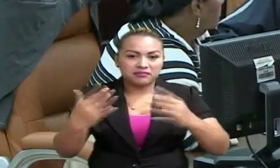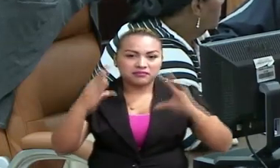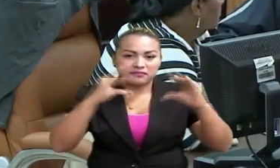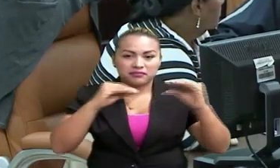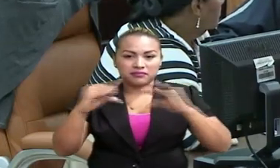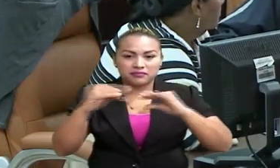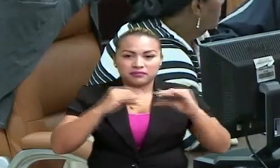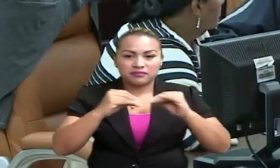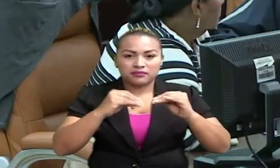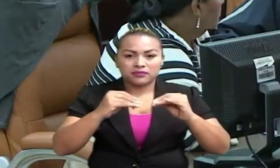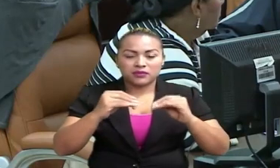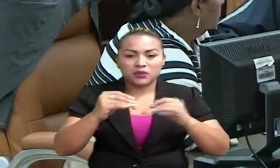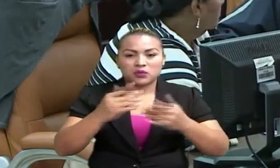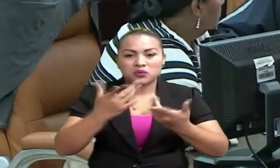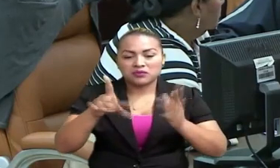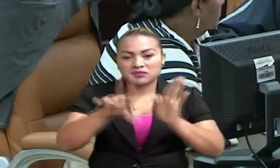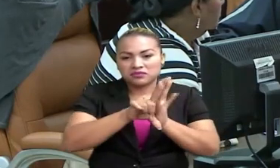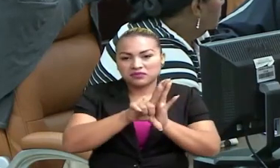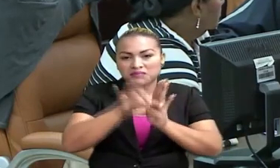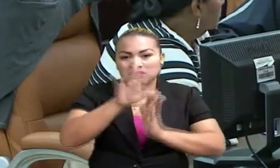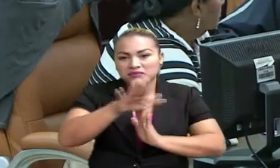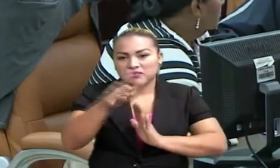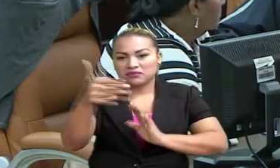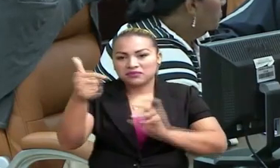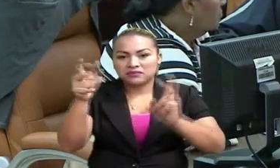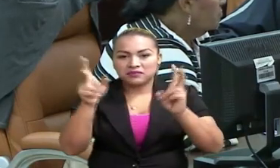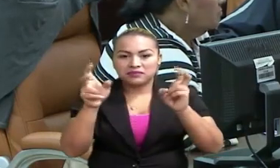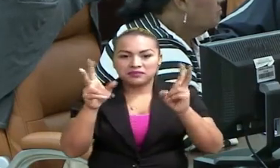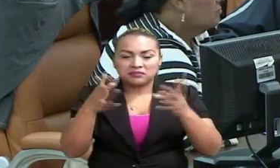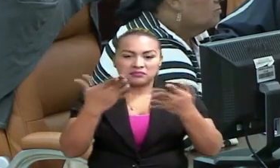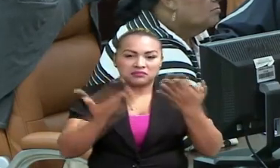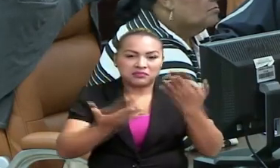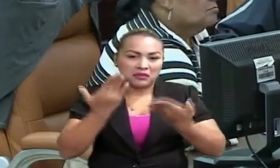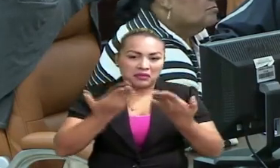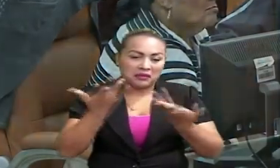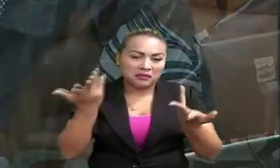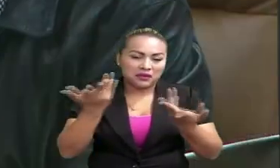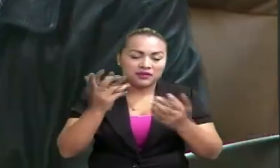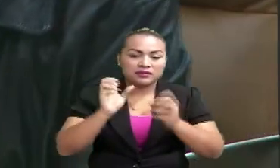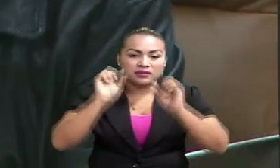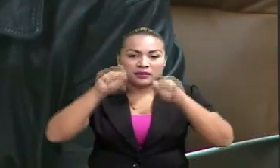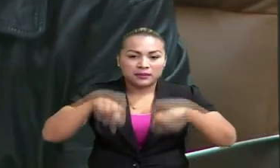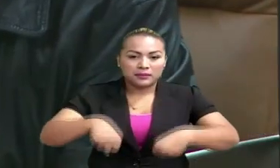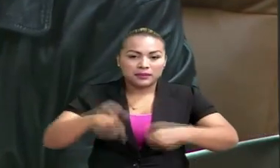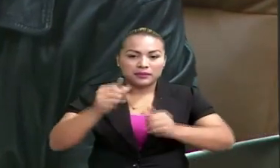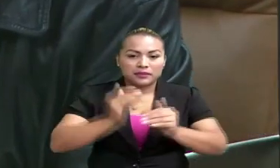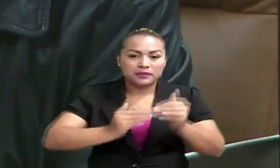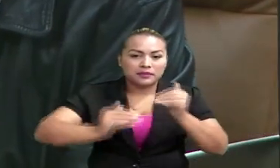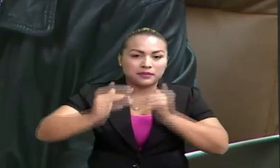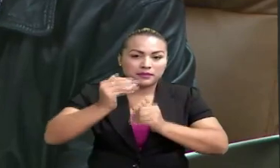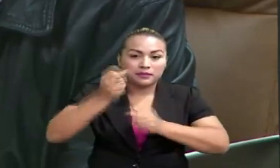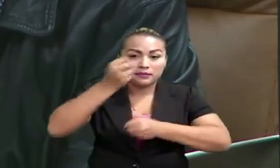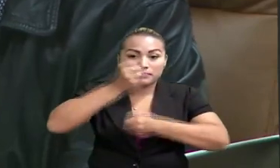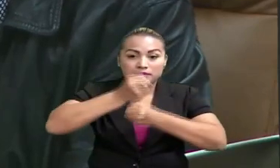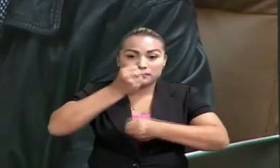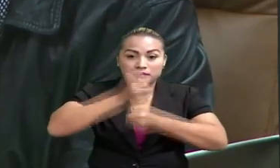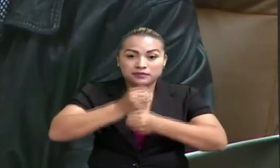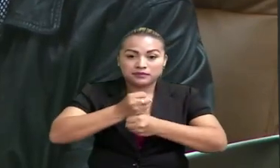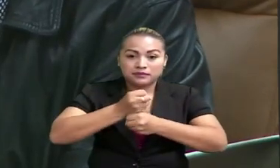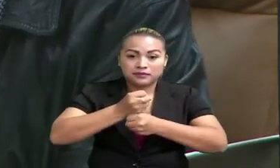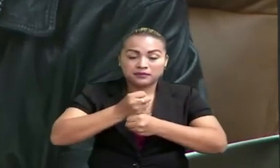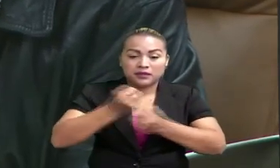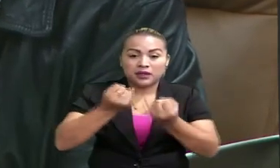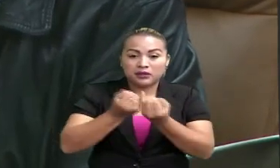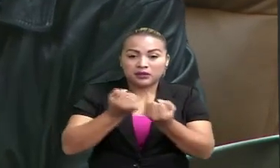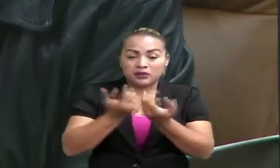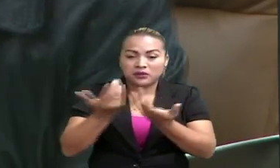reforma fiscal distinta. Una reforma fiscal que le diera más herramientas a los entes